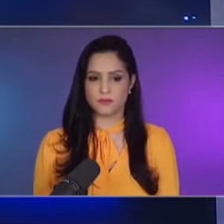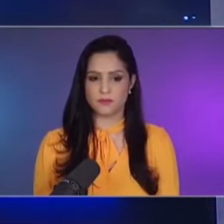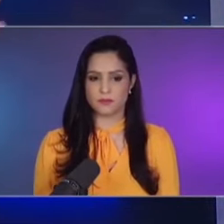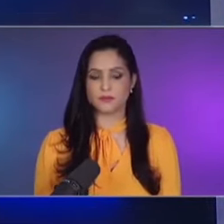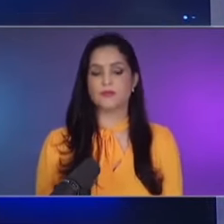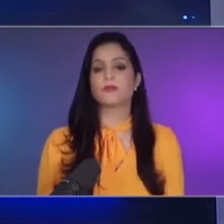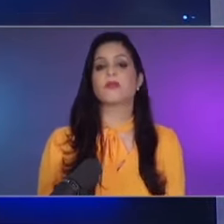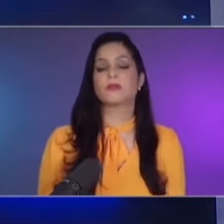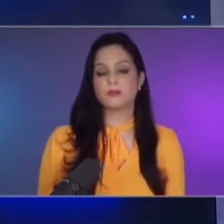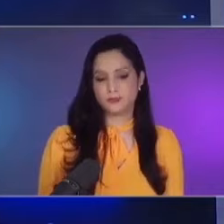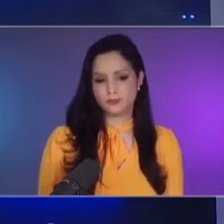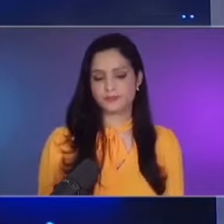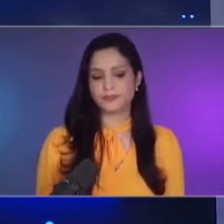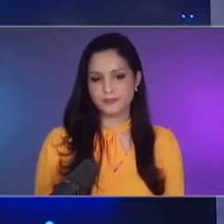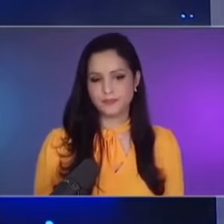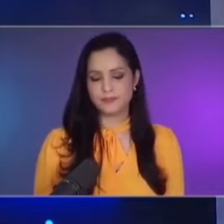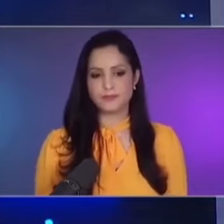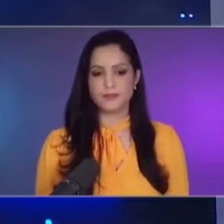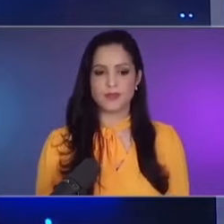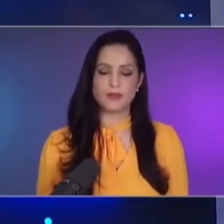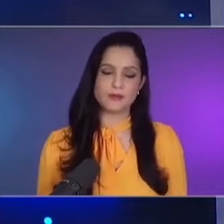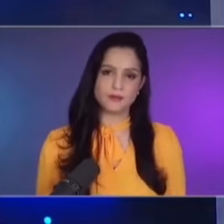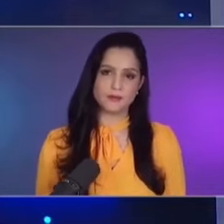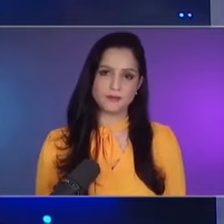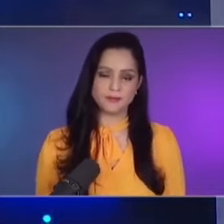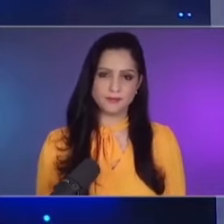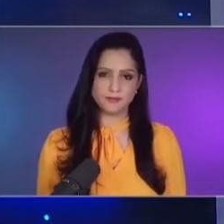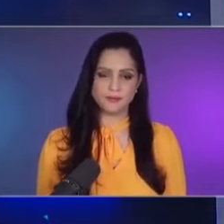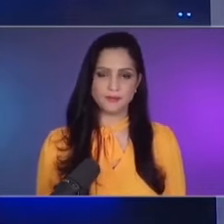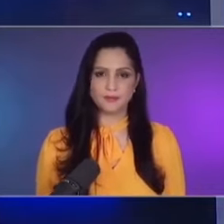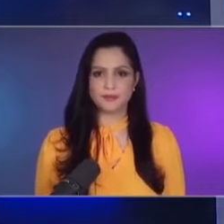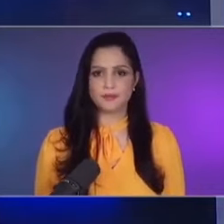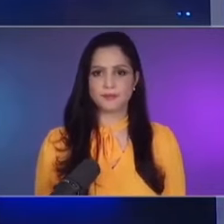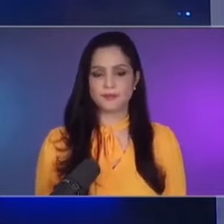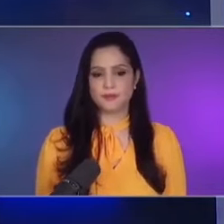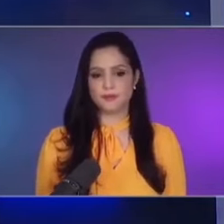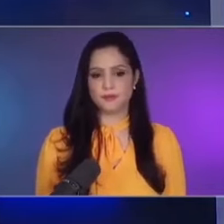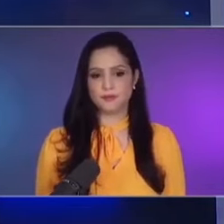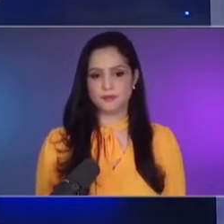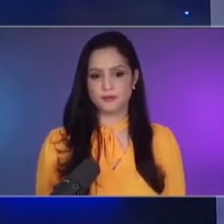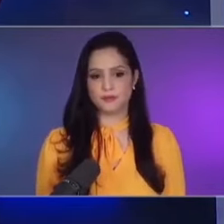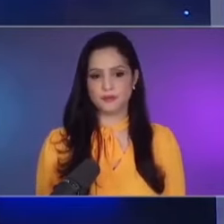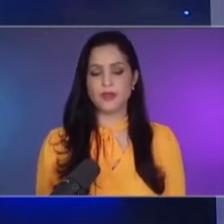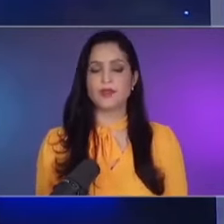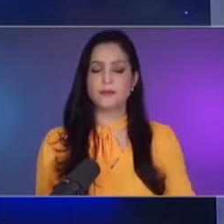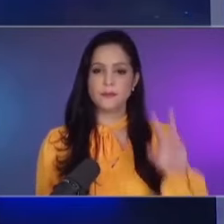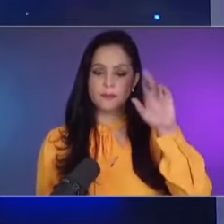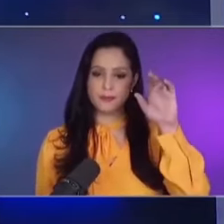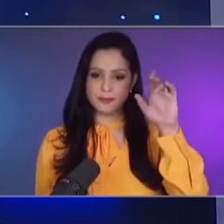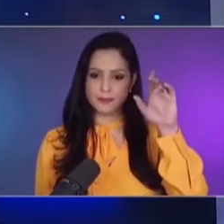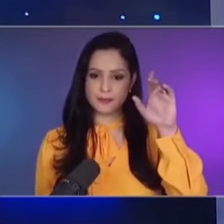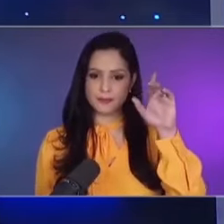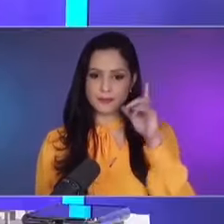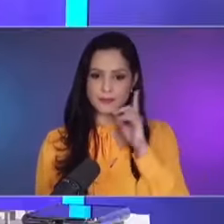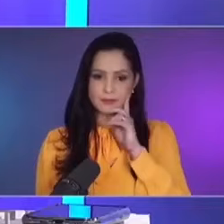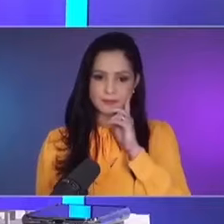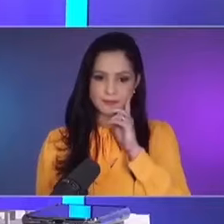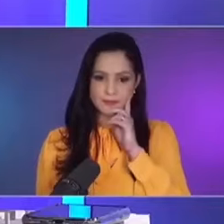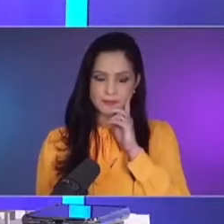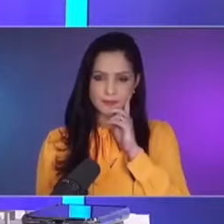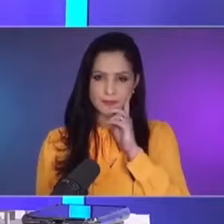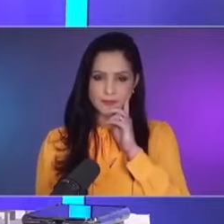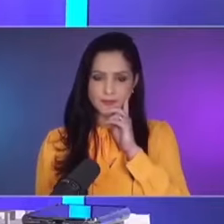ahí ahí o sea necesariamente para que eso se se se agilice hac Viene una